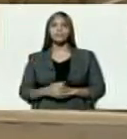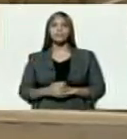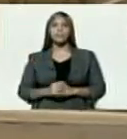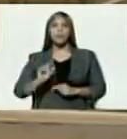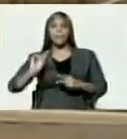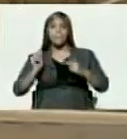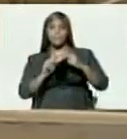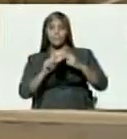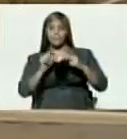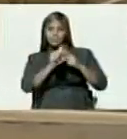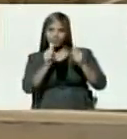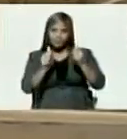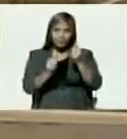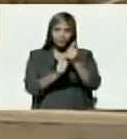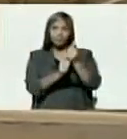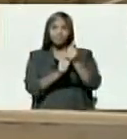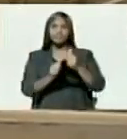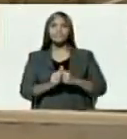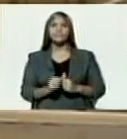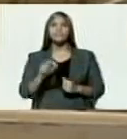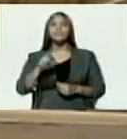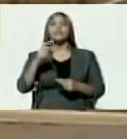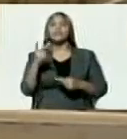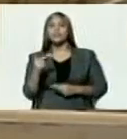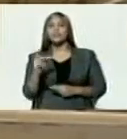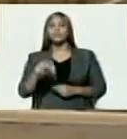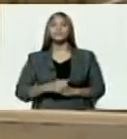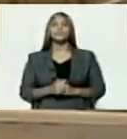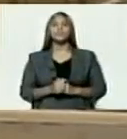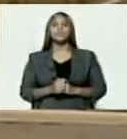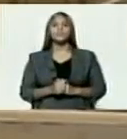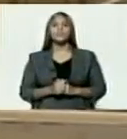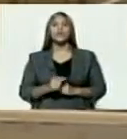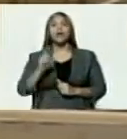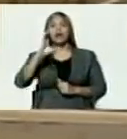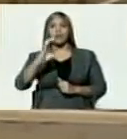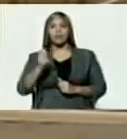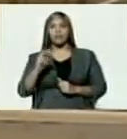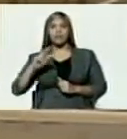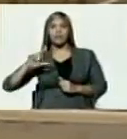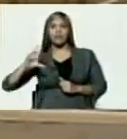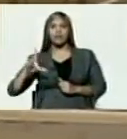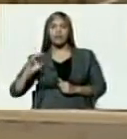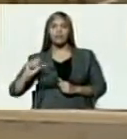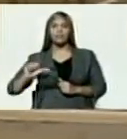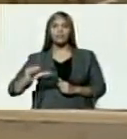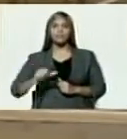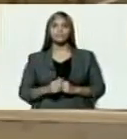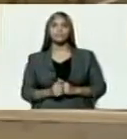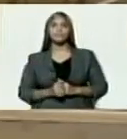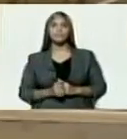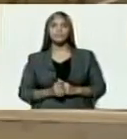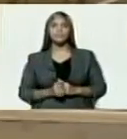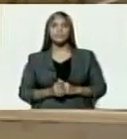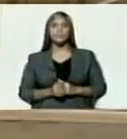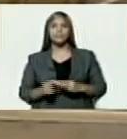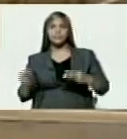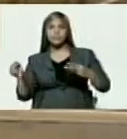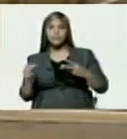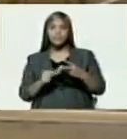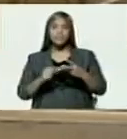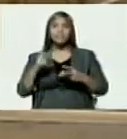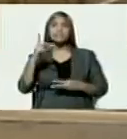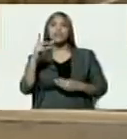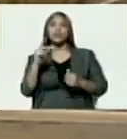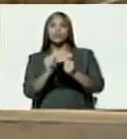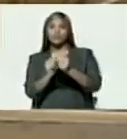suplente, a rector electoral, ciudadano Carlos Enrique Quintero Cuevas. Como segundo